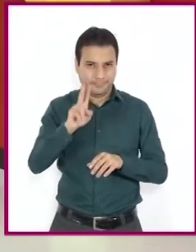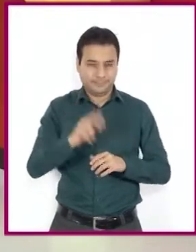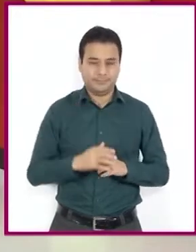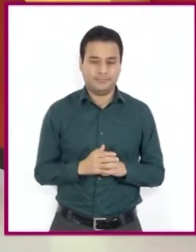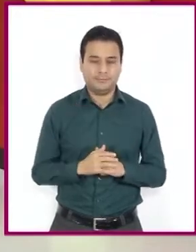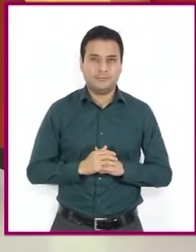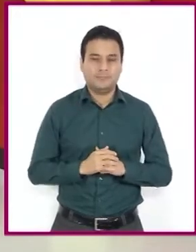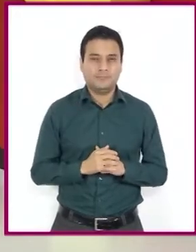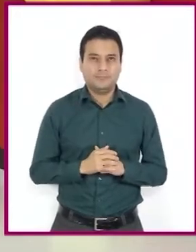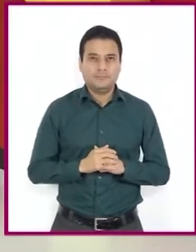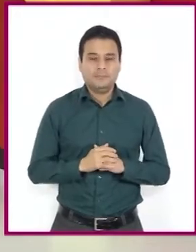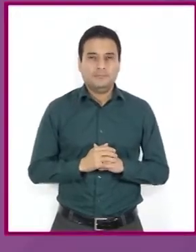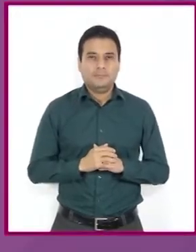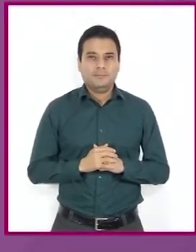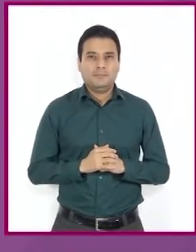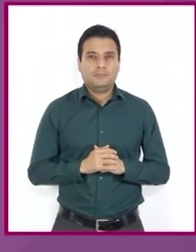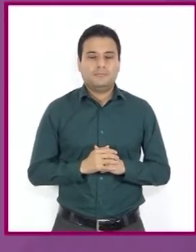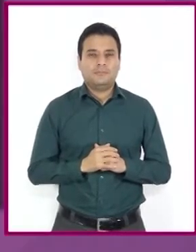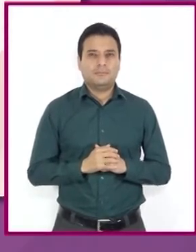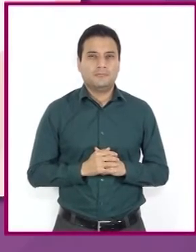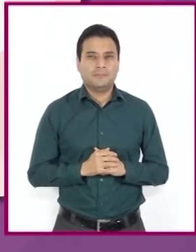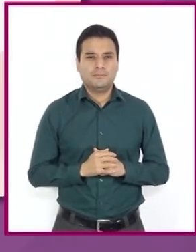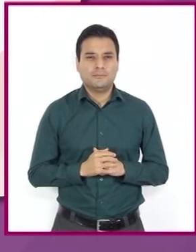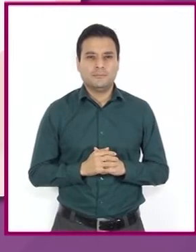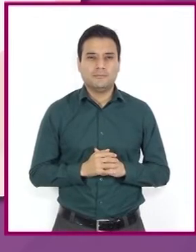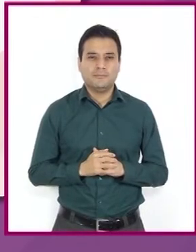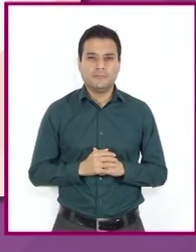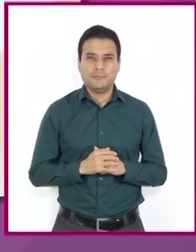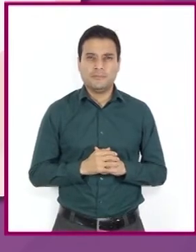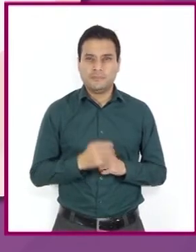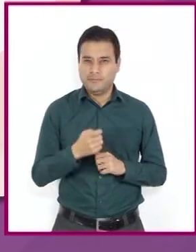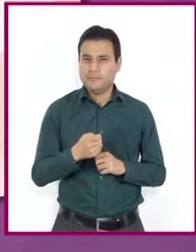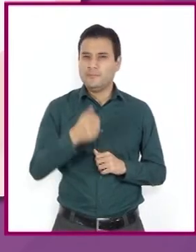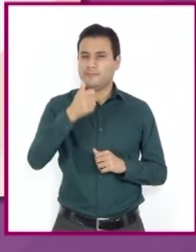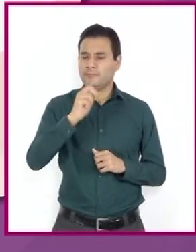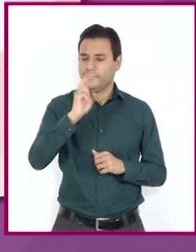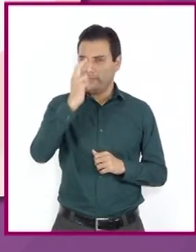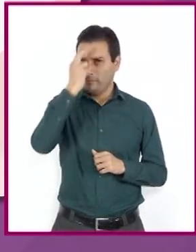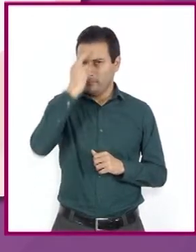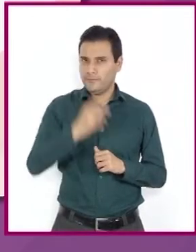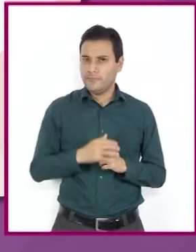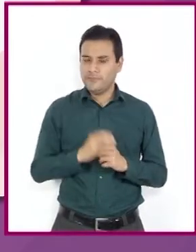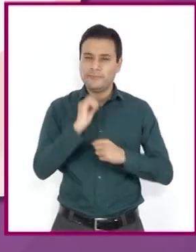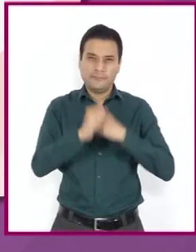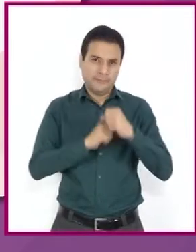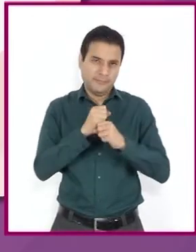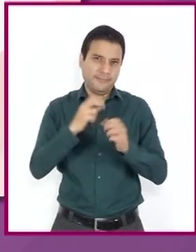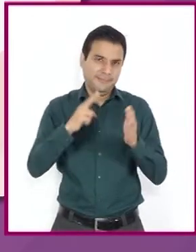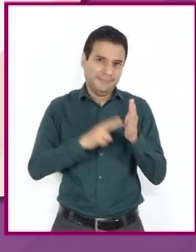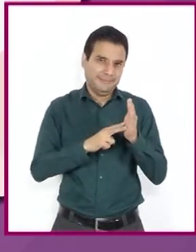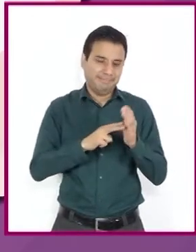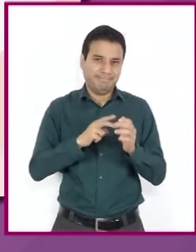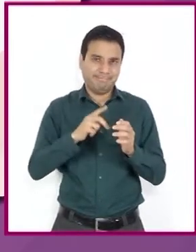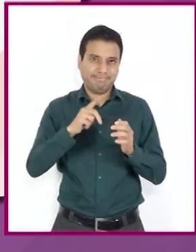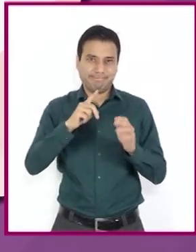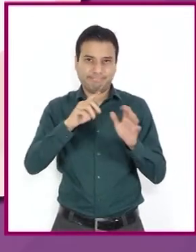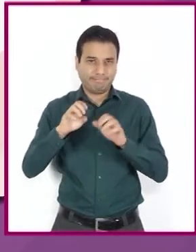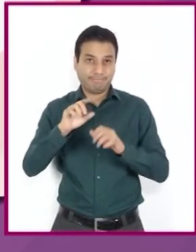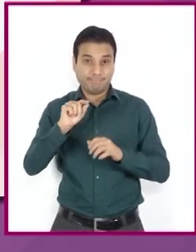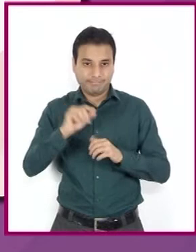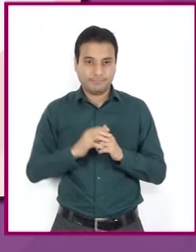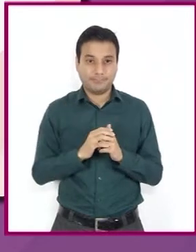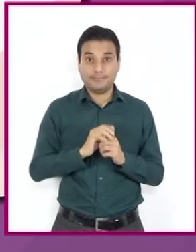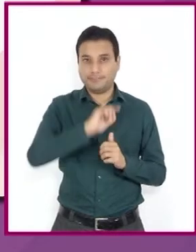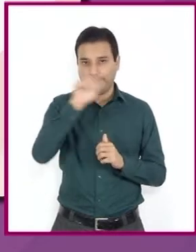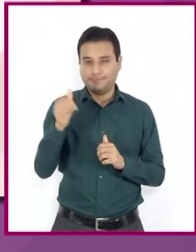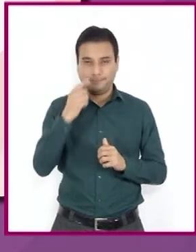los sucesos. Primero debemos situar el que establece el año de 1970 y posteriormente